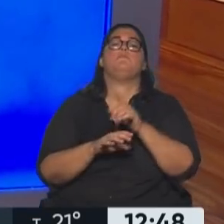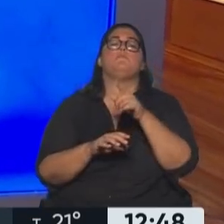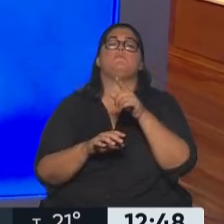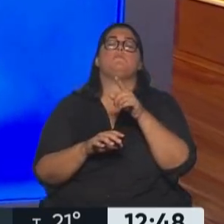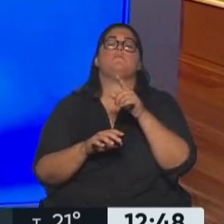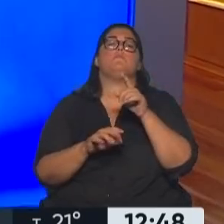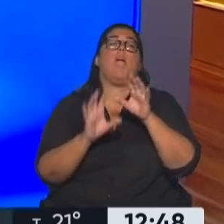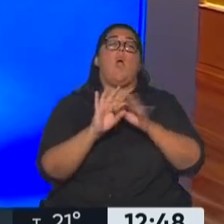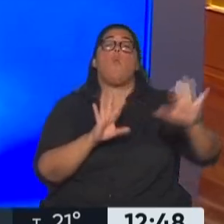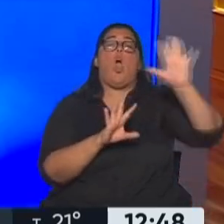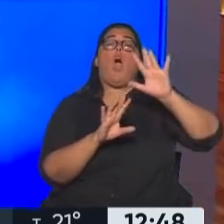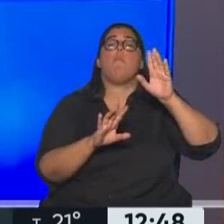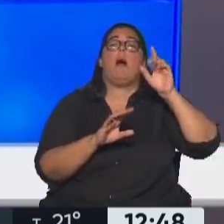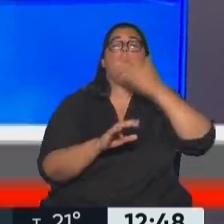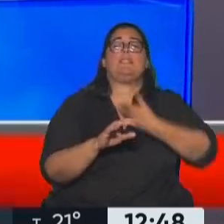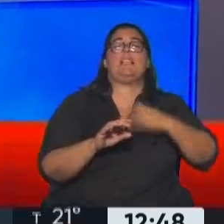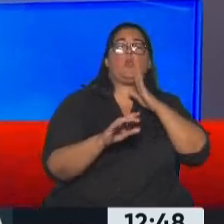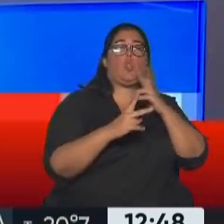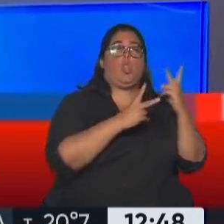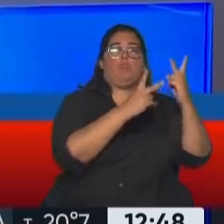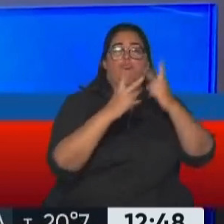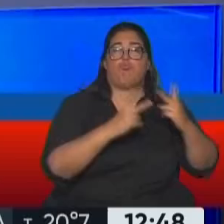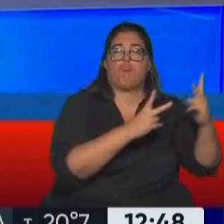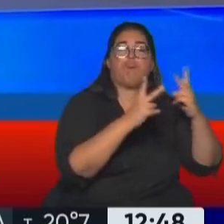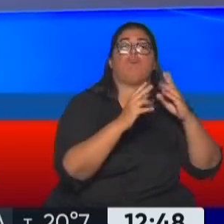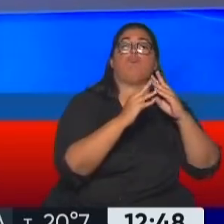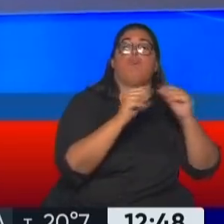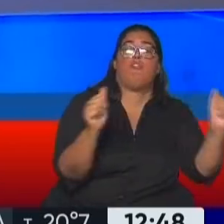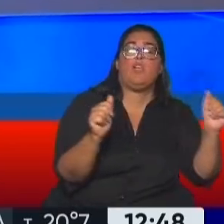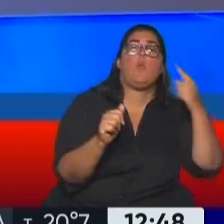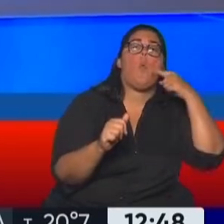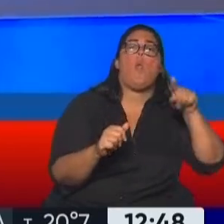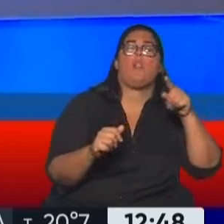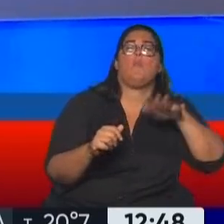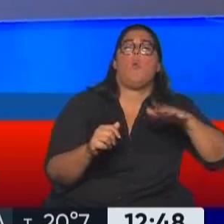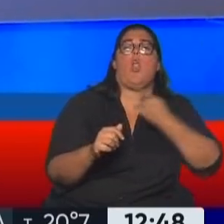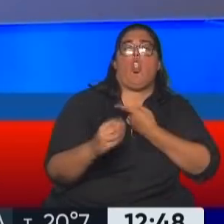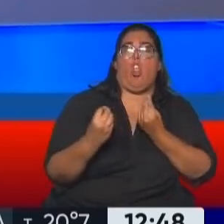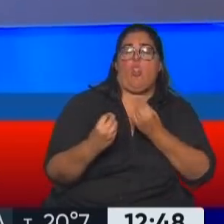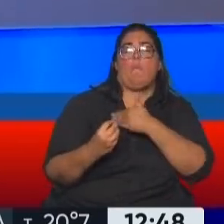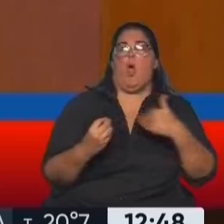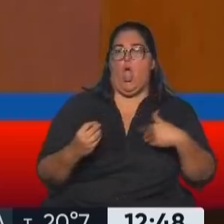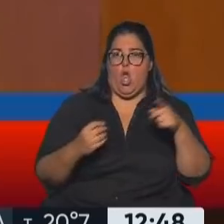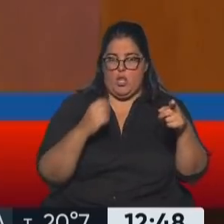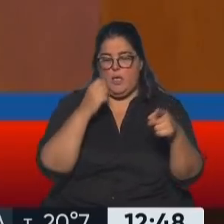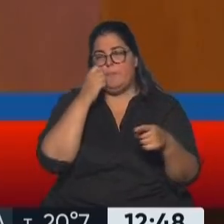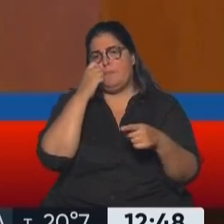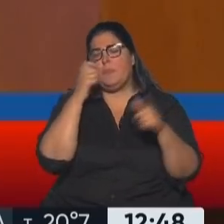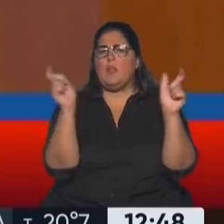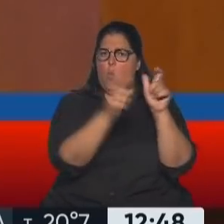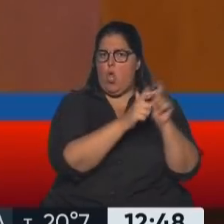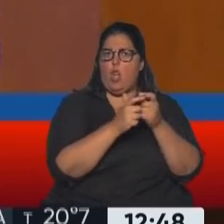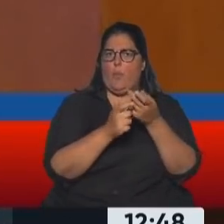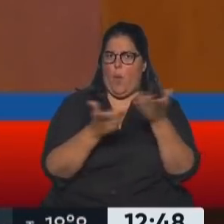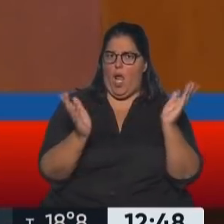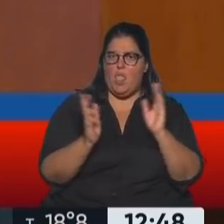gira por Europa del presidente de los Estados Unidos, concluye esta gira en Polonia. Varias reuniones. Varias reuniones, una de ellas sin